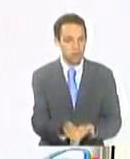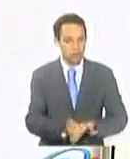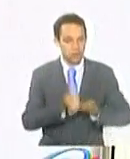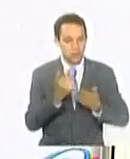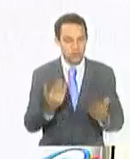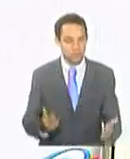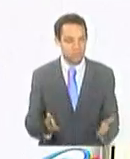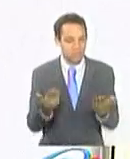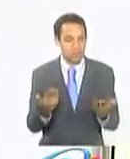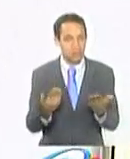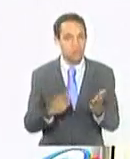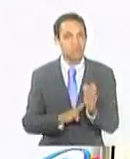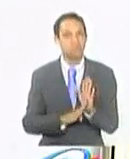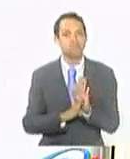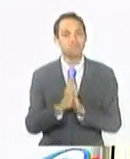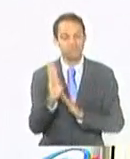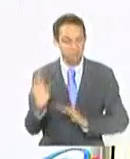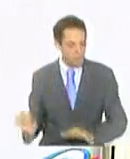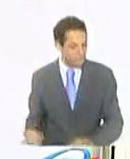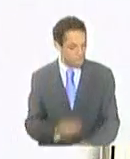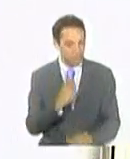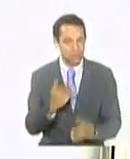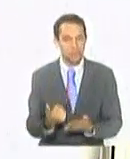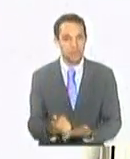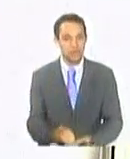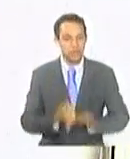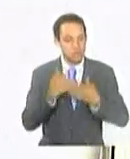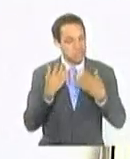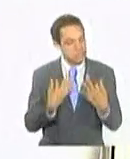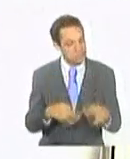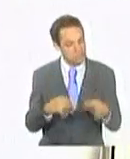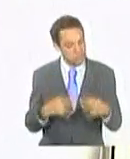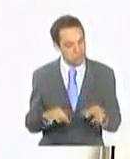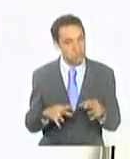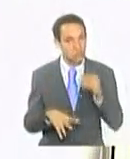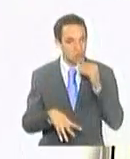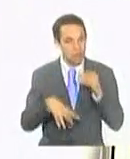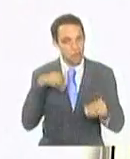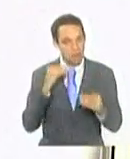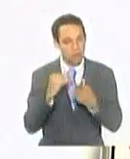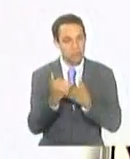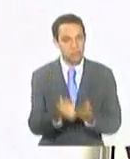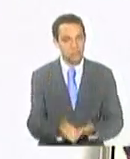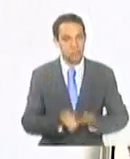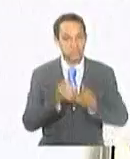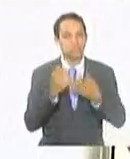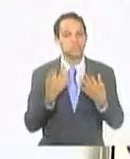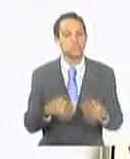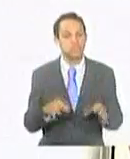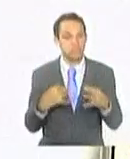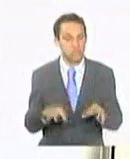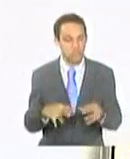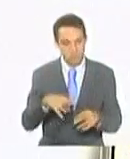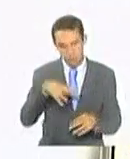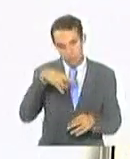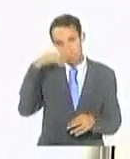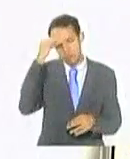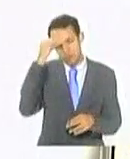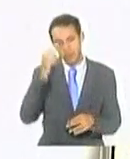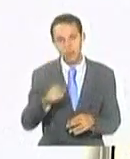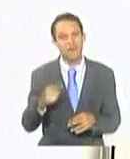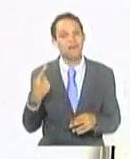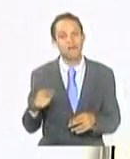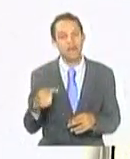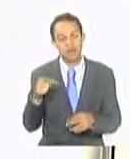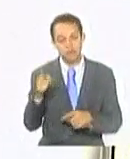enormes enormes enormes porque son cosas sencillas regularmente cosas sencillas lo que se puede tratar en televisión es sencillo Porque en televisión no se